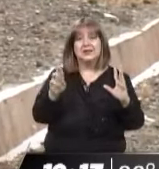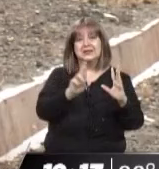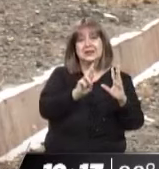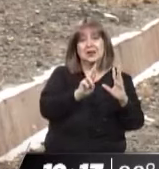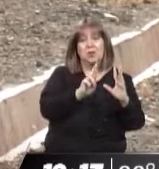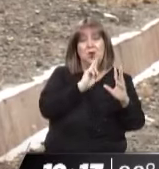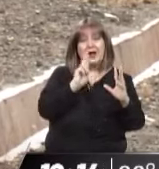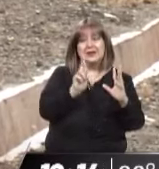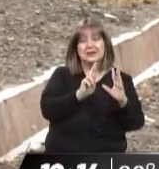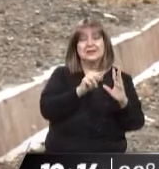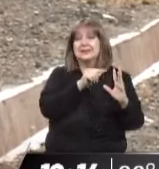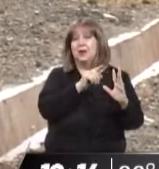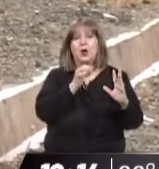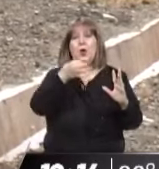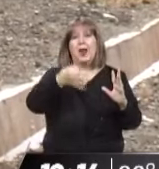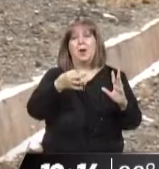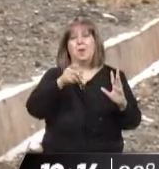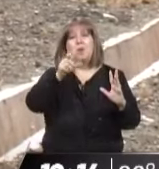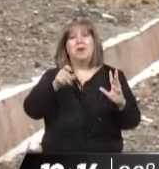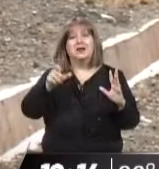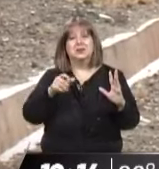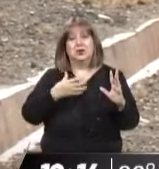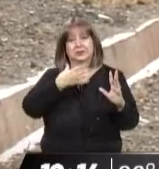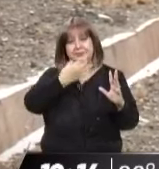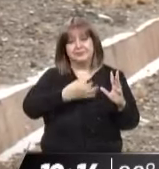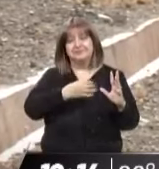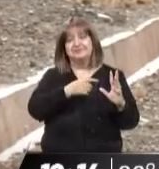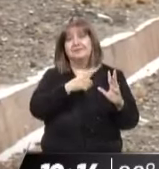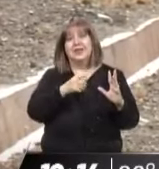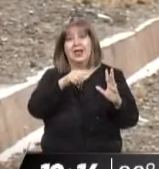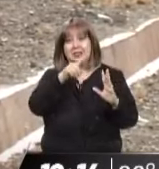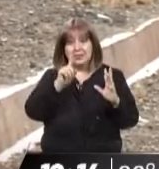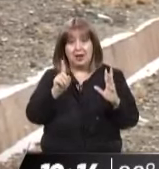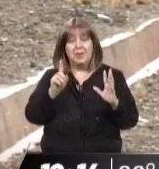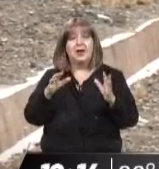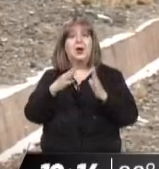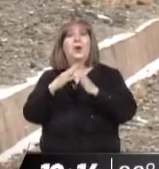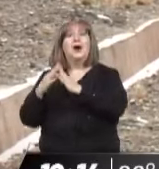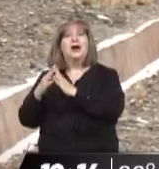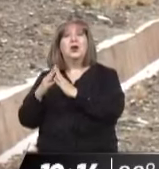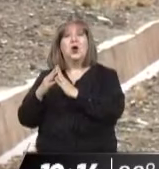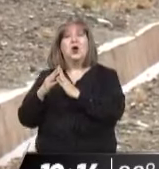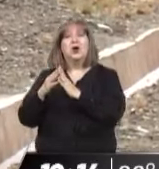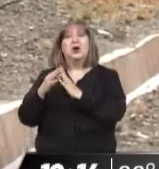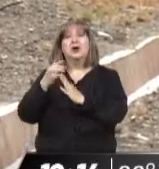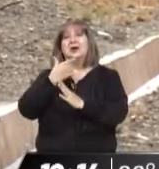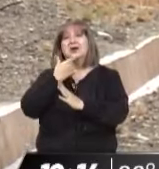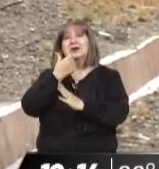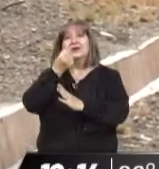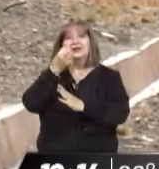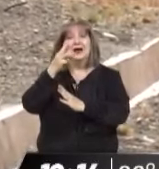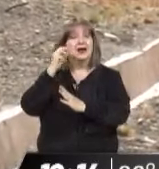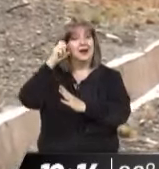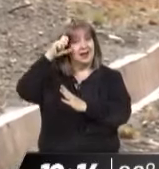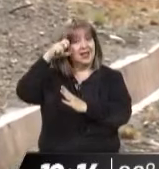poco este silencio que hay por parte de gente del barrio Sargento Cabral, que en definitiva no quiere decir qué pasó o